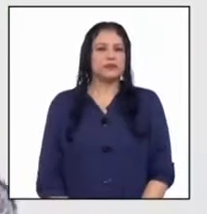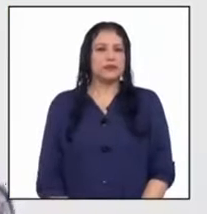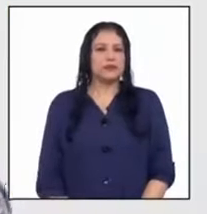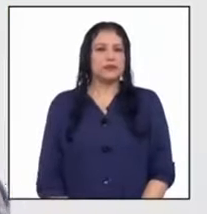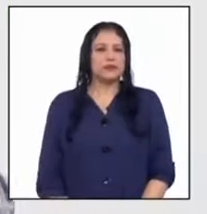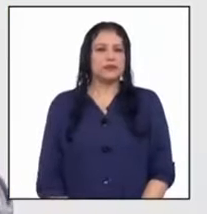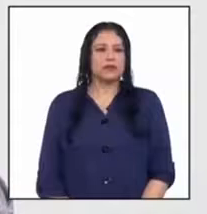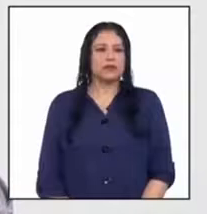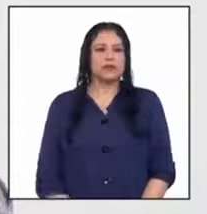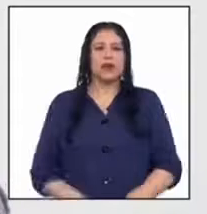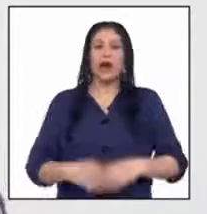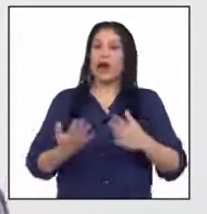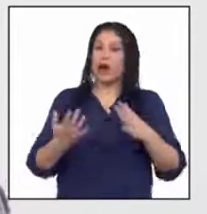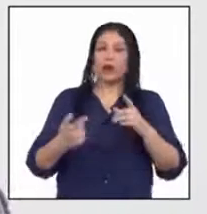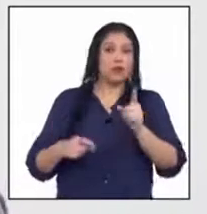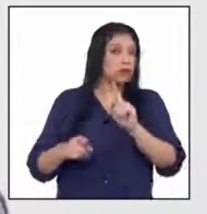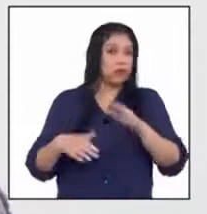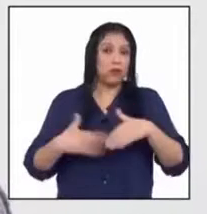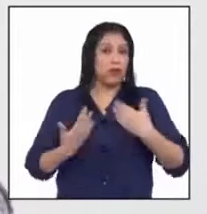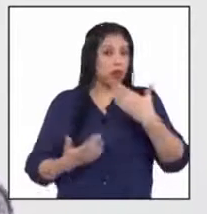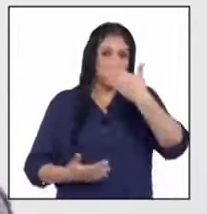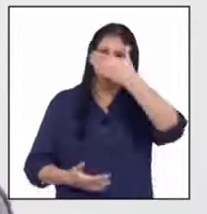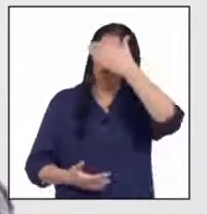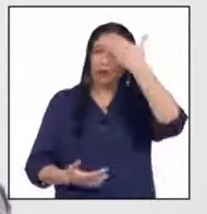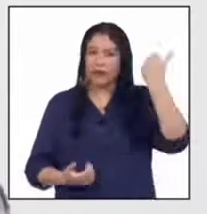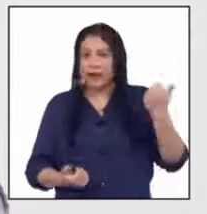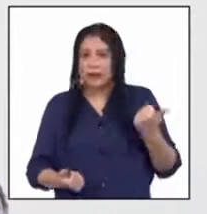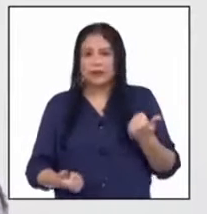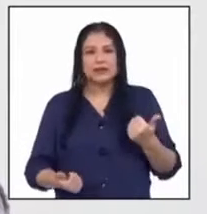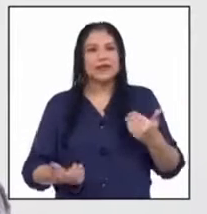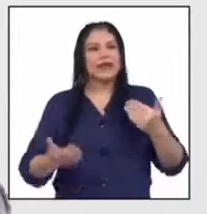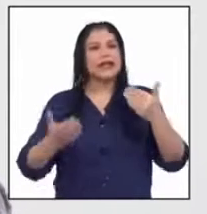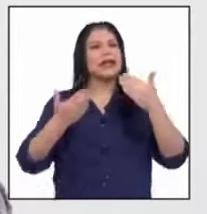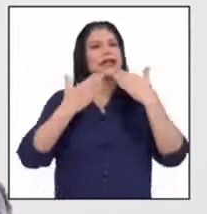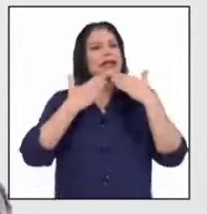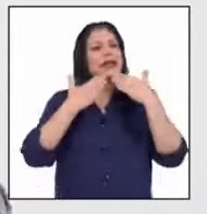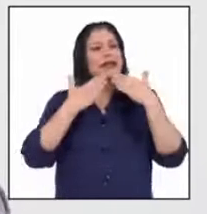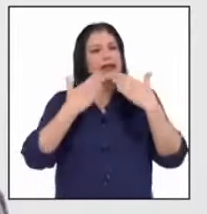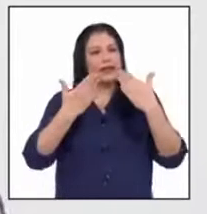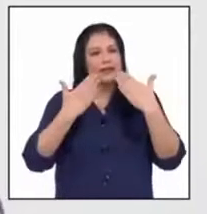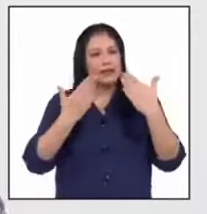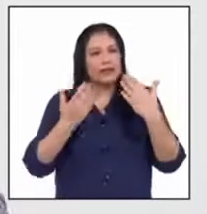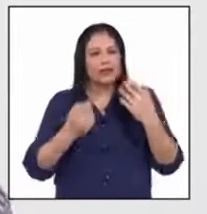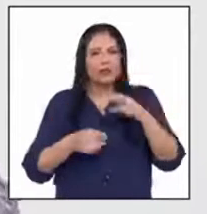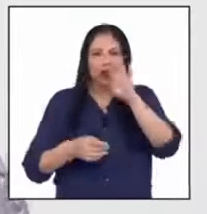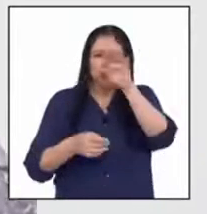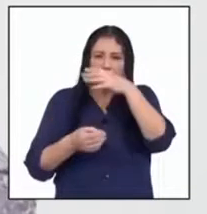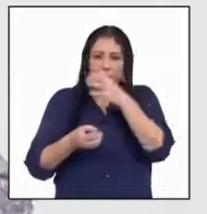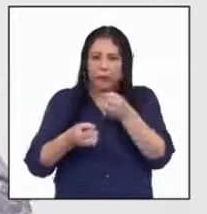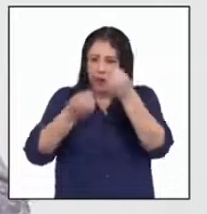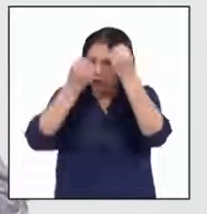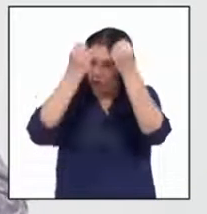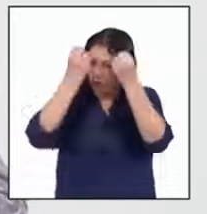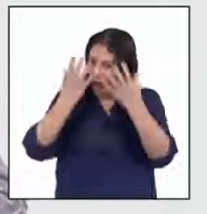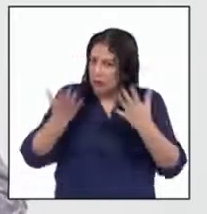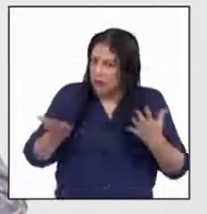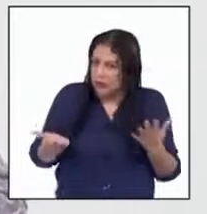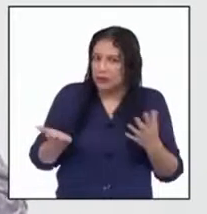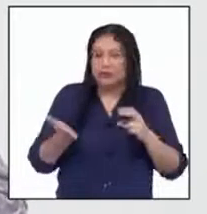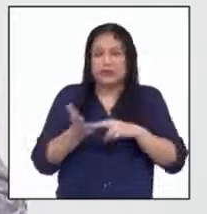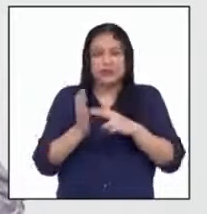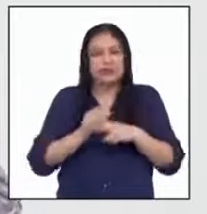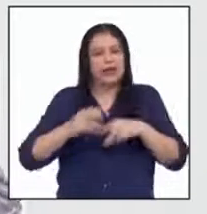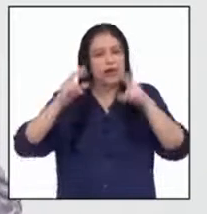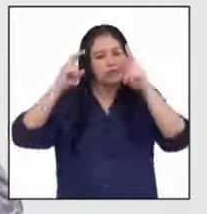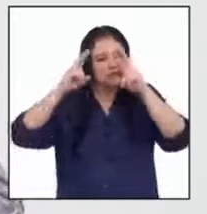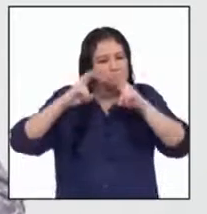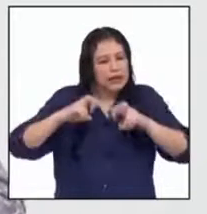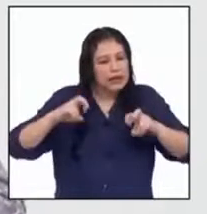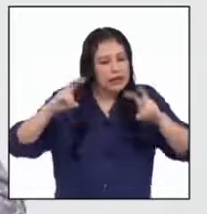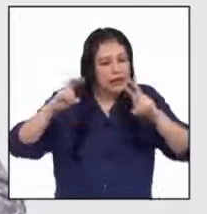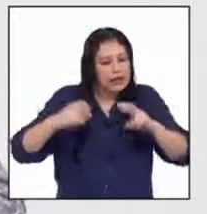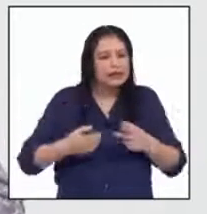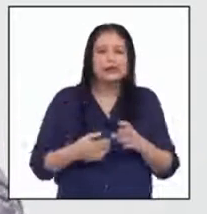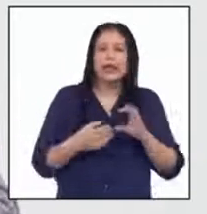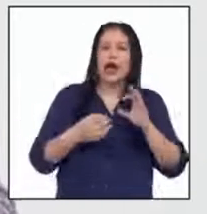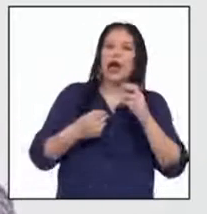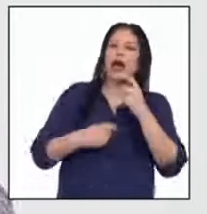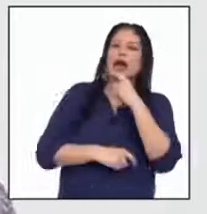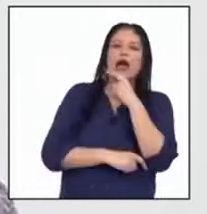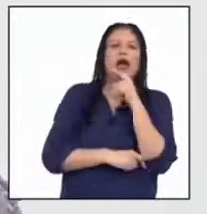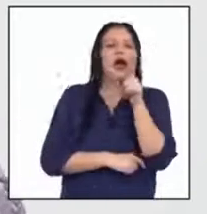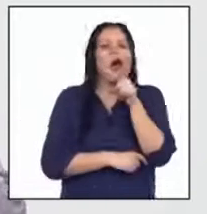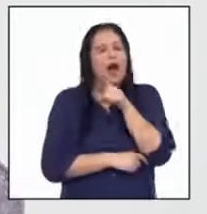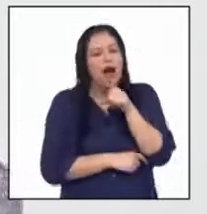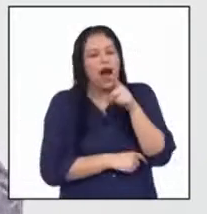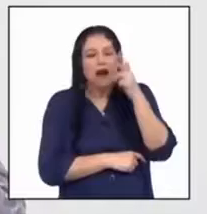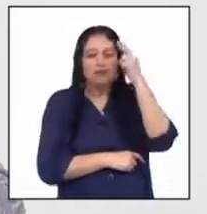Lo que no deben de olvidar es que gracias a la gestión de datos, que implica analizarlos e